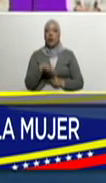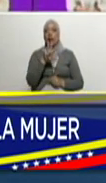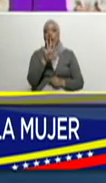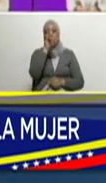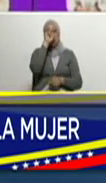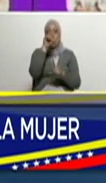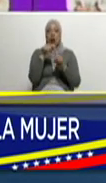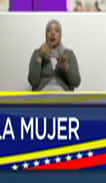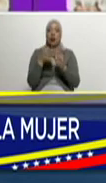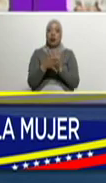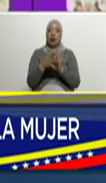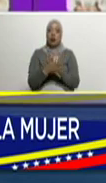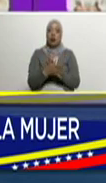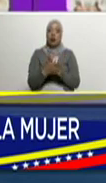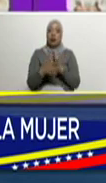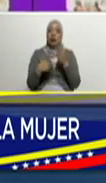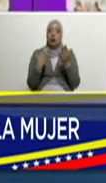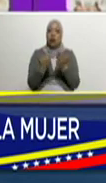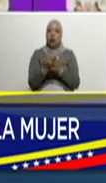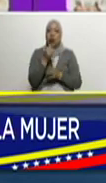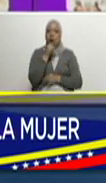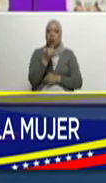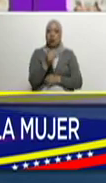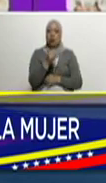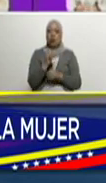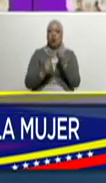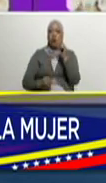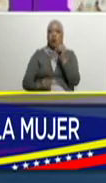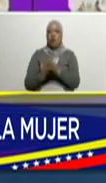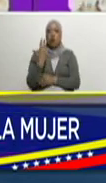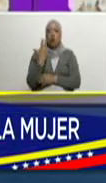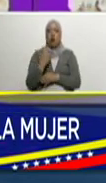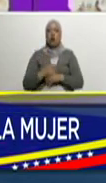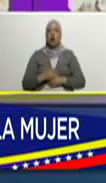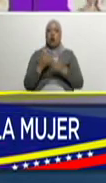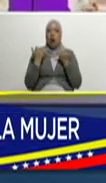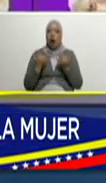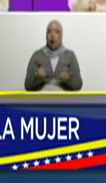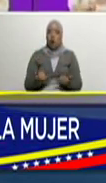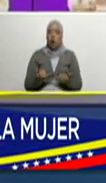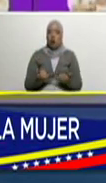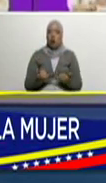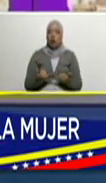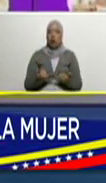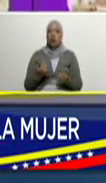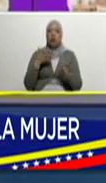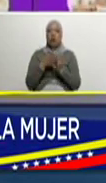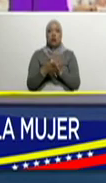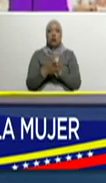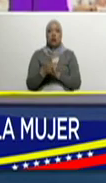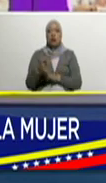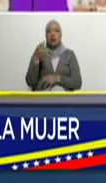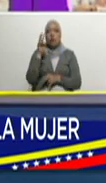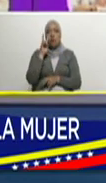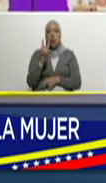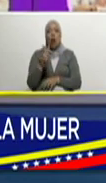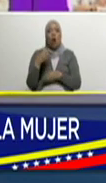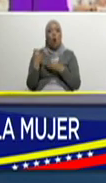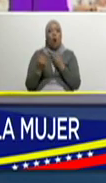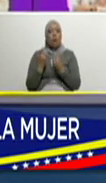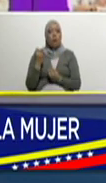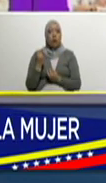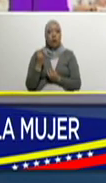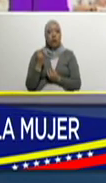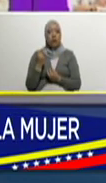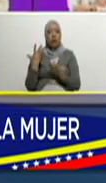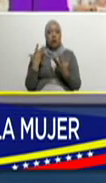vértices y la estructura de mando fundamental. Ahora, ¿De qué se trata el primer vértice? De